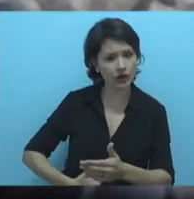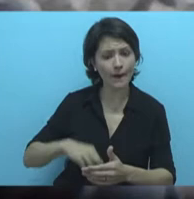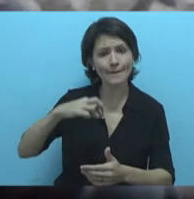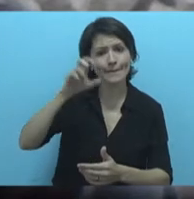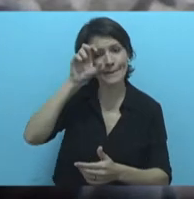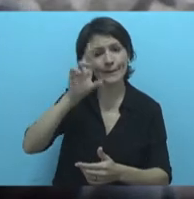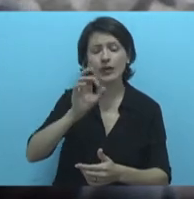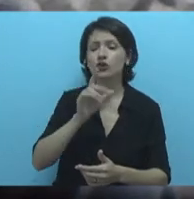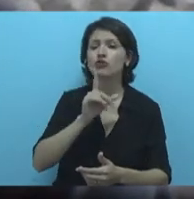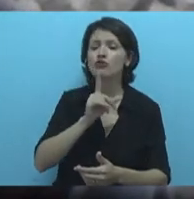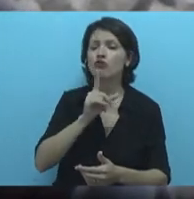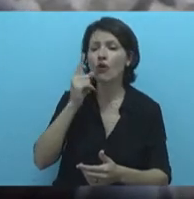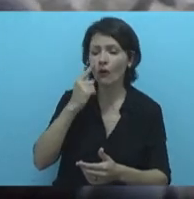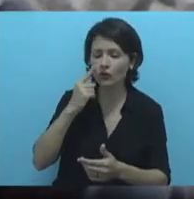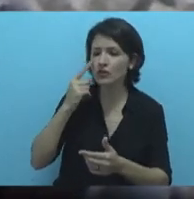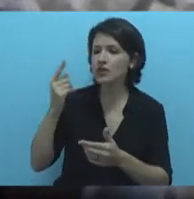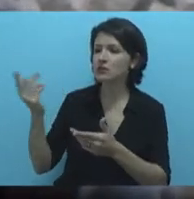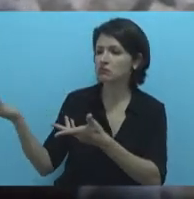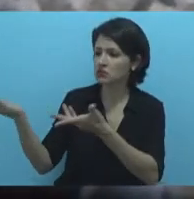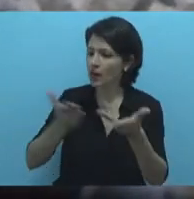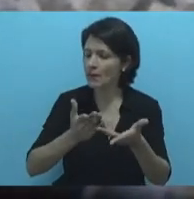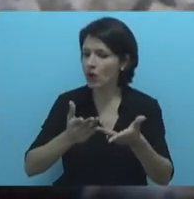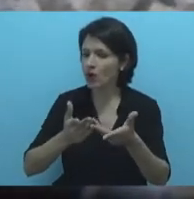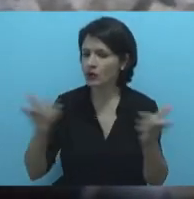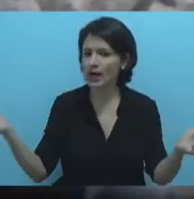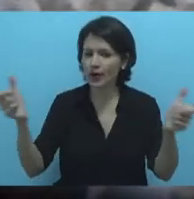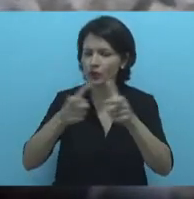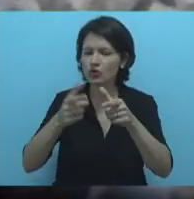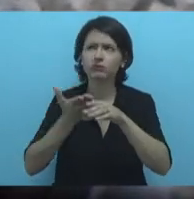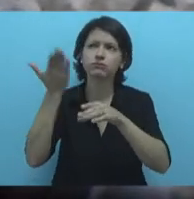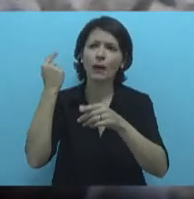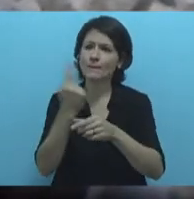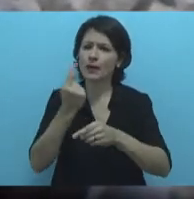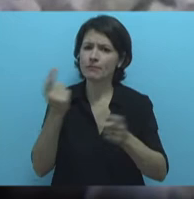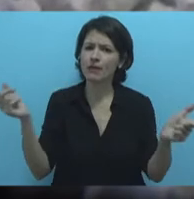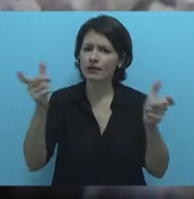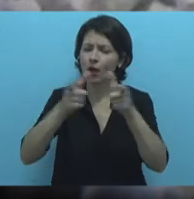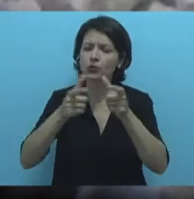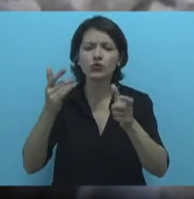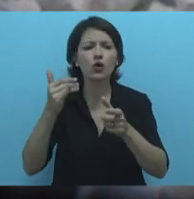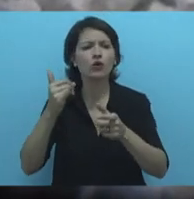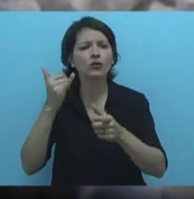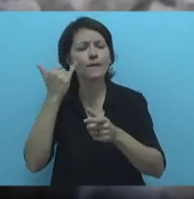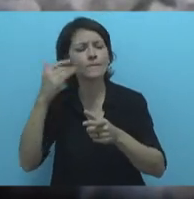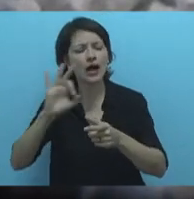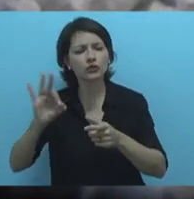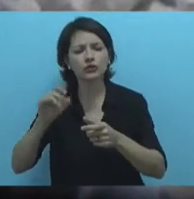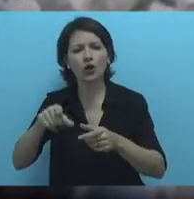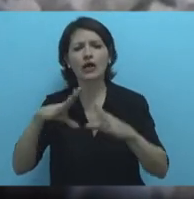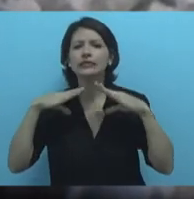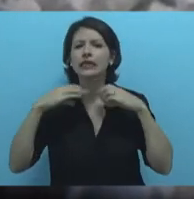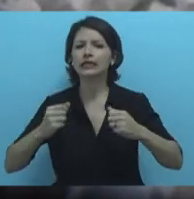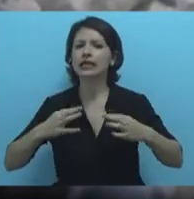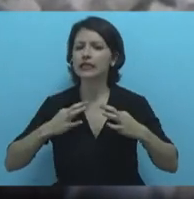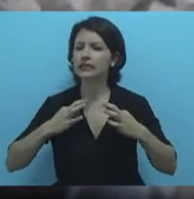en aquella reunión del mes de marzo la primera la que era entonces secretaria de salud la doctora